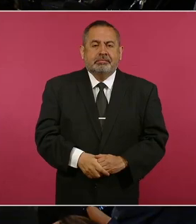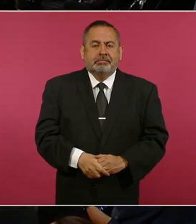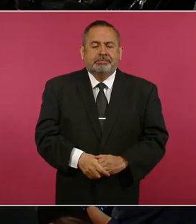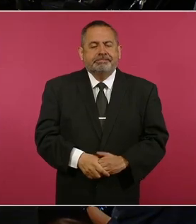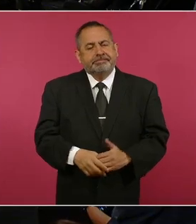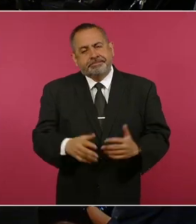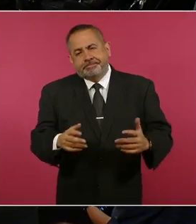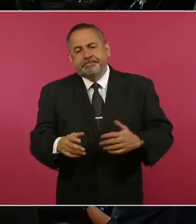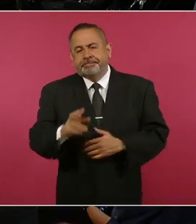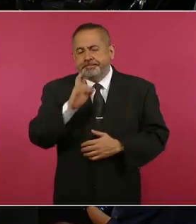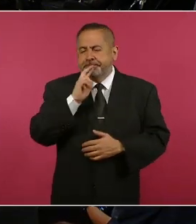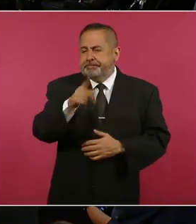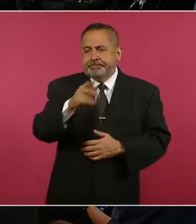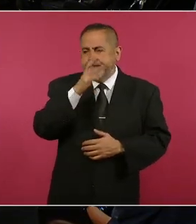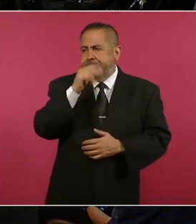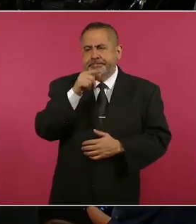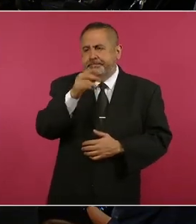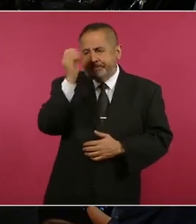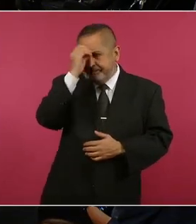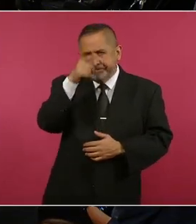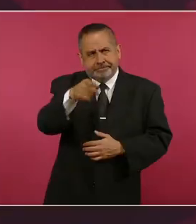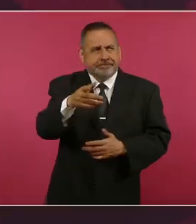hay